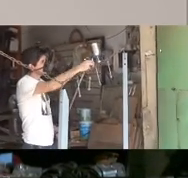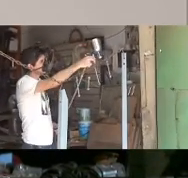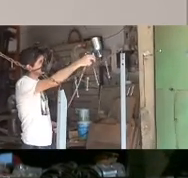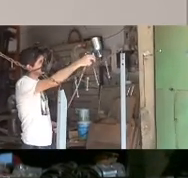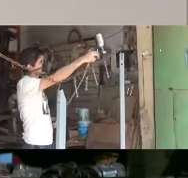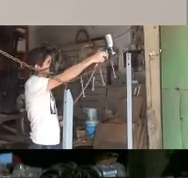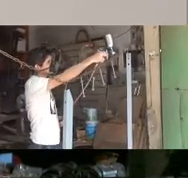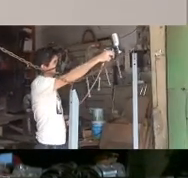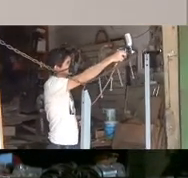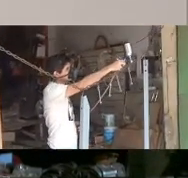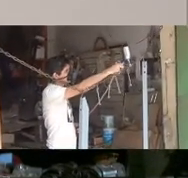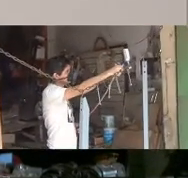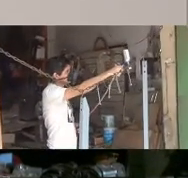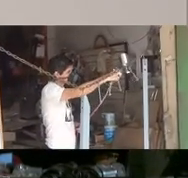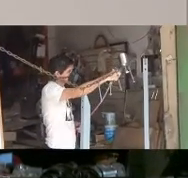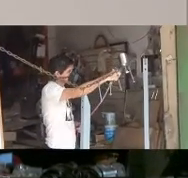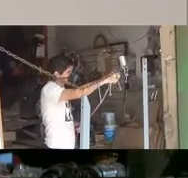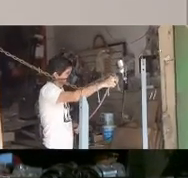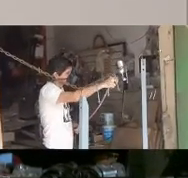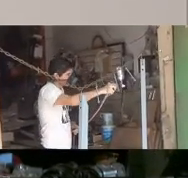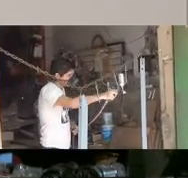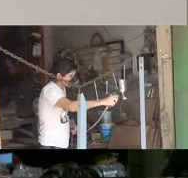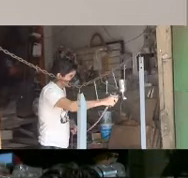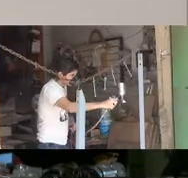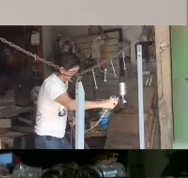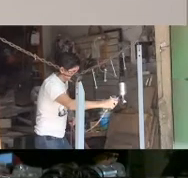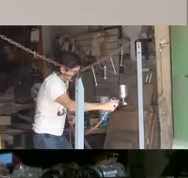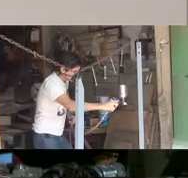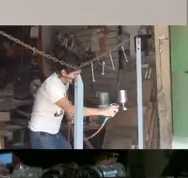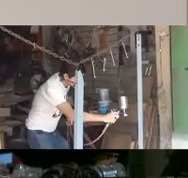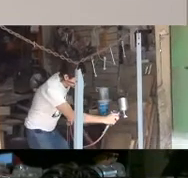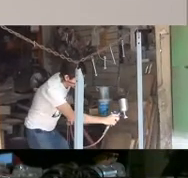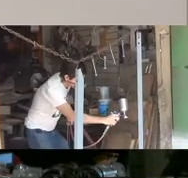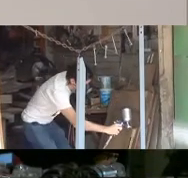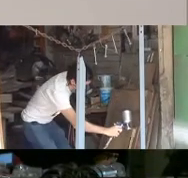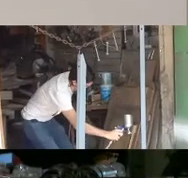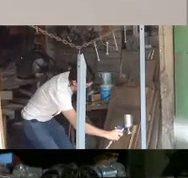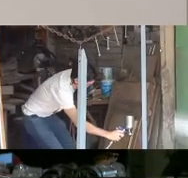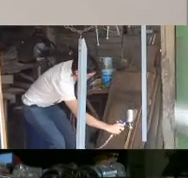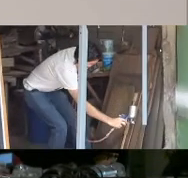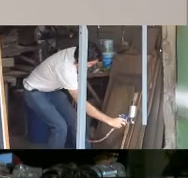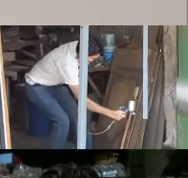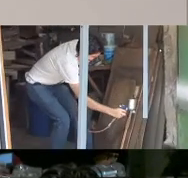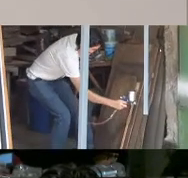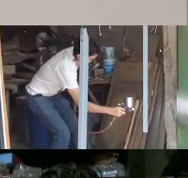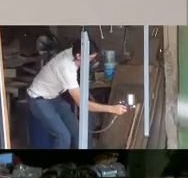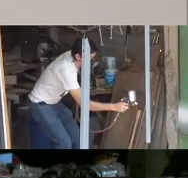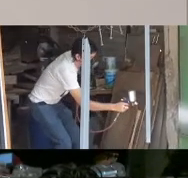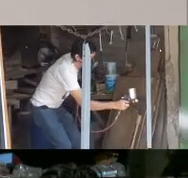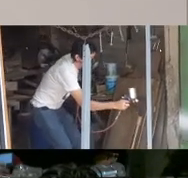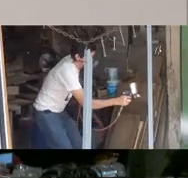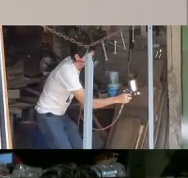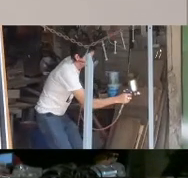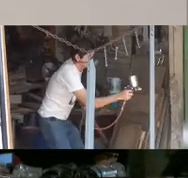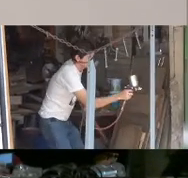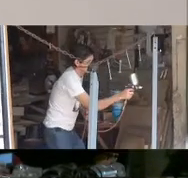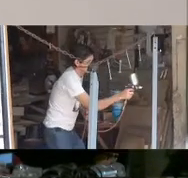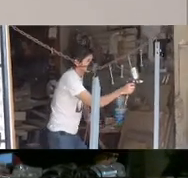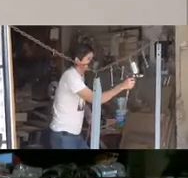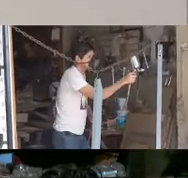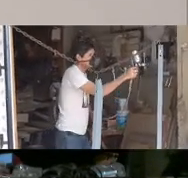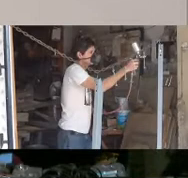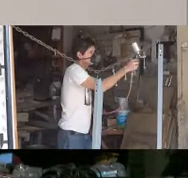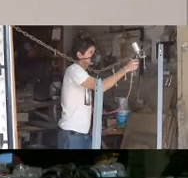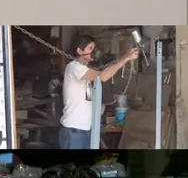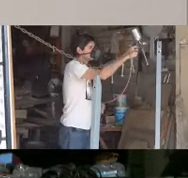salgan sin alcohol gel. Recuerden que la higiene de manos es el pilar central en la prevención